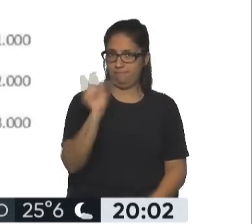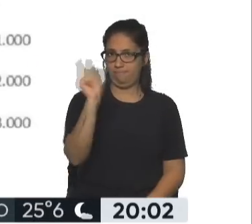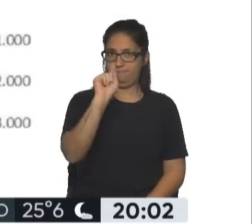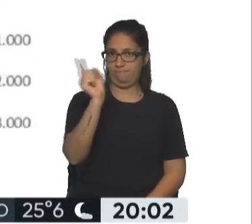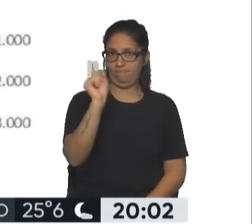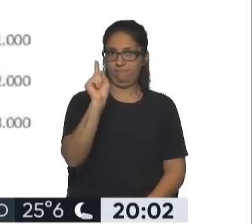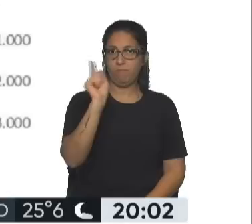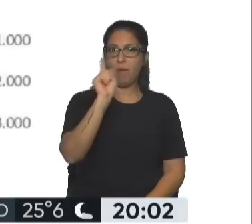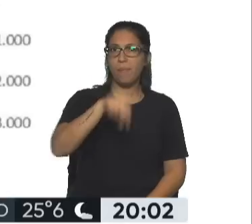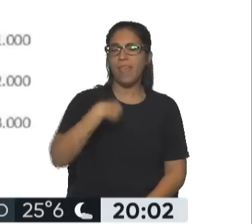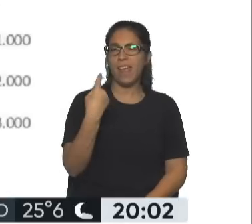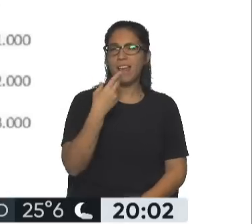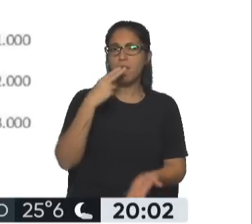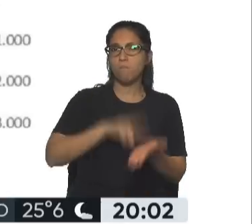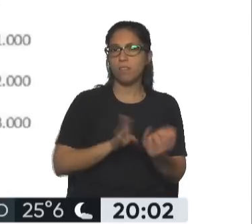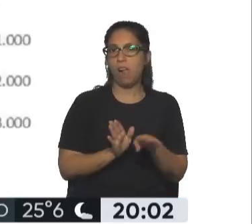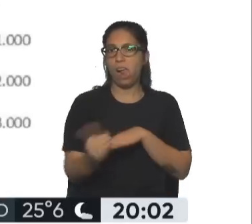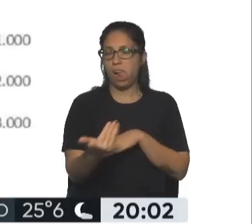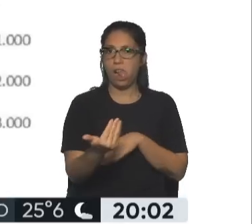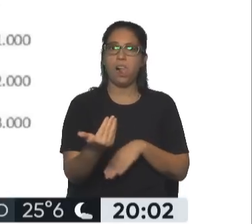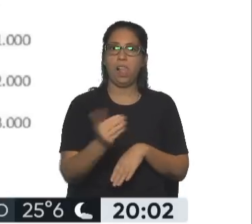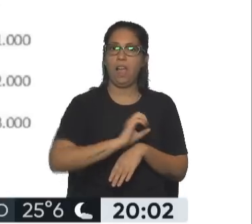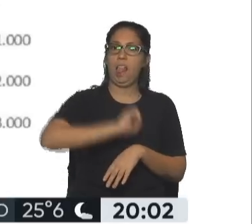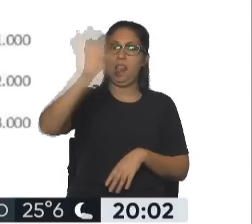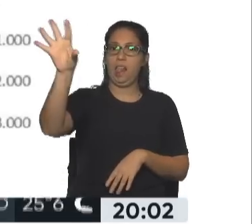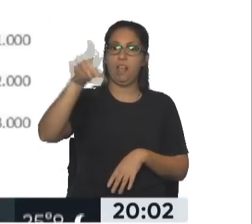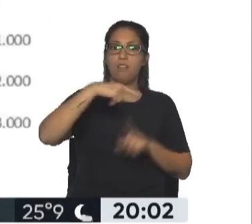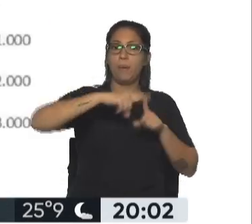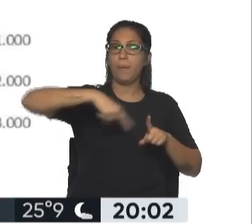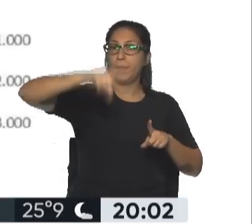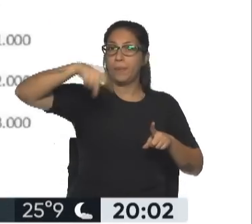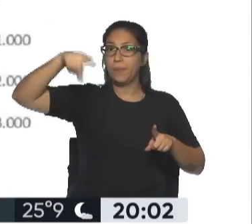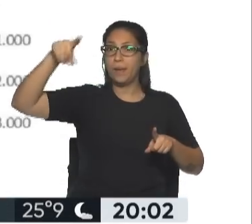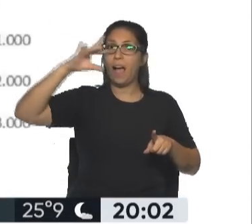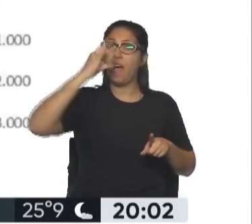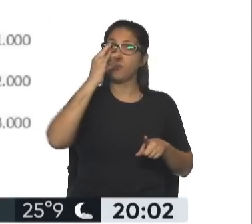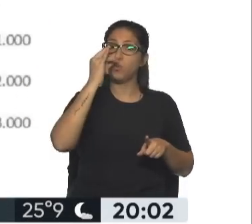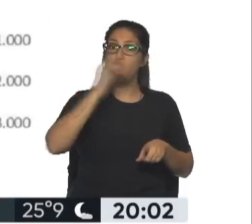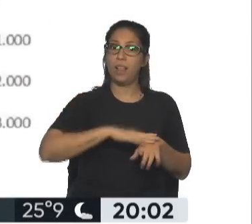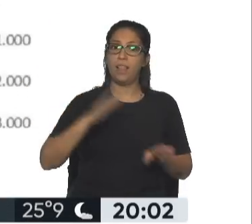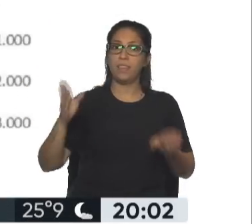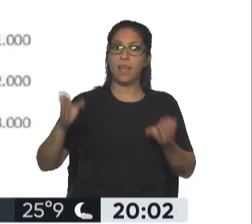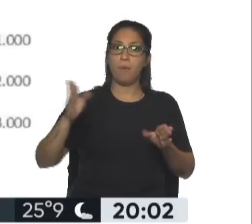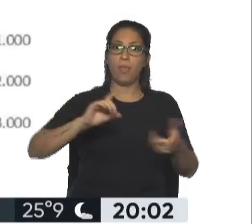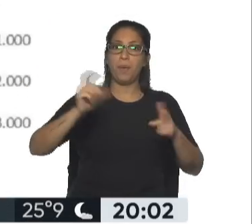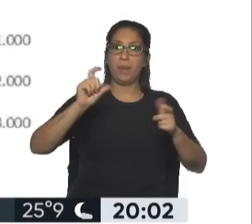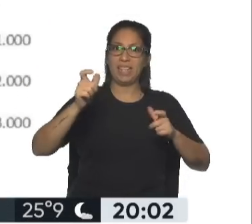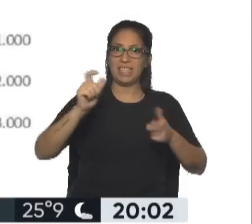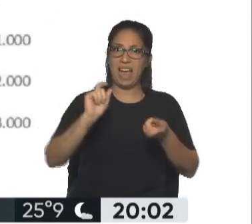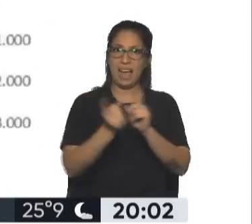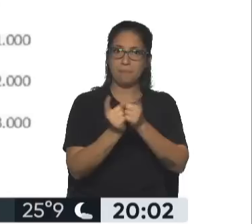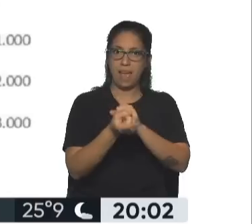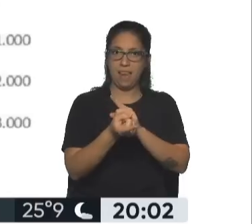producto de la evasión impositiva. Y lo azul son los periodos de brecha. Fíjense, cuando no